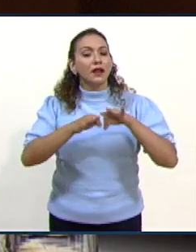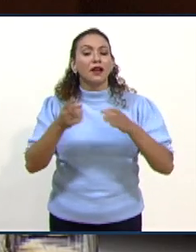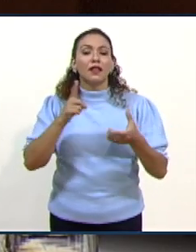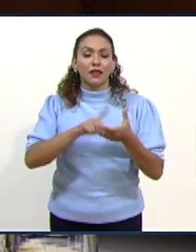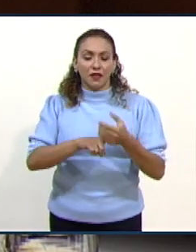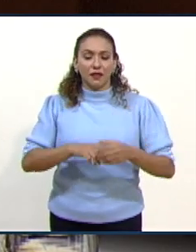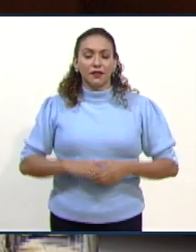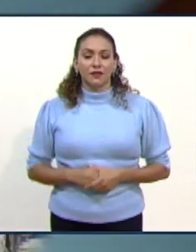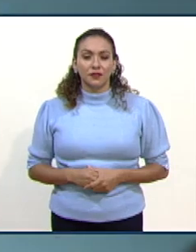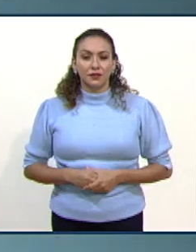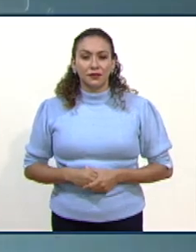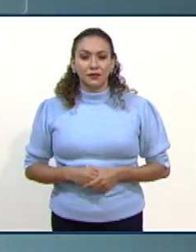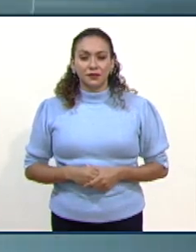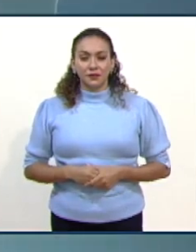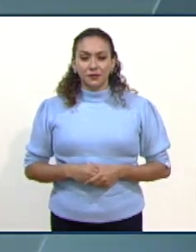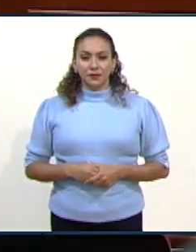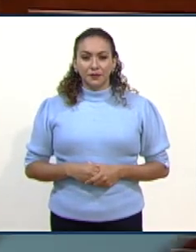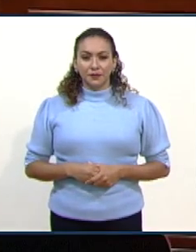este órgano.